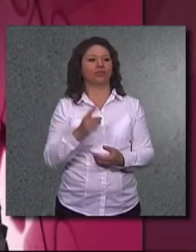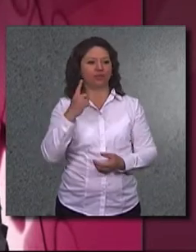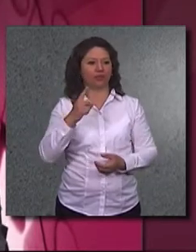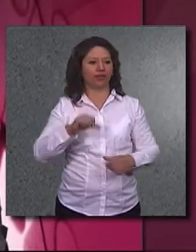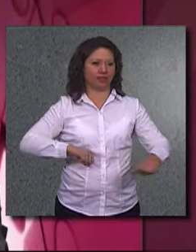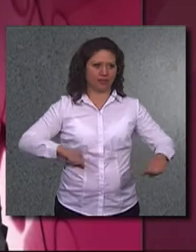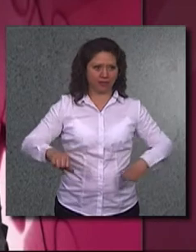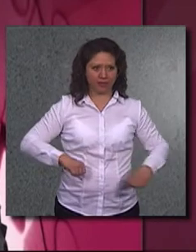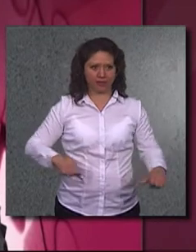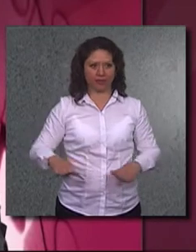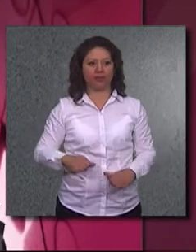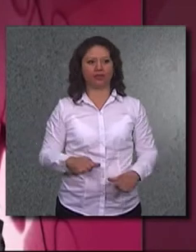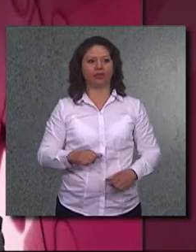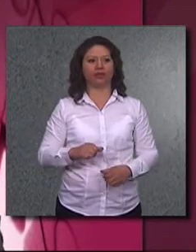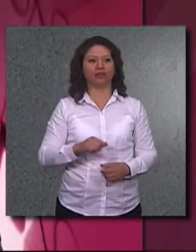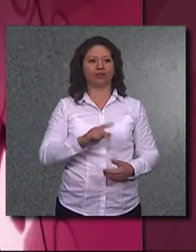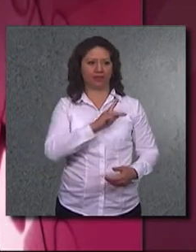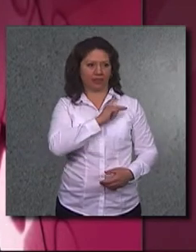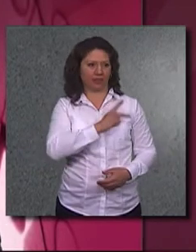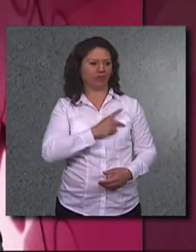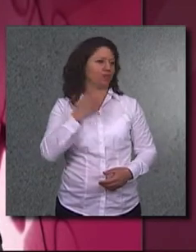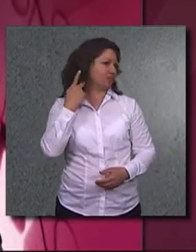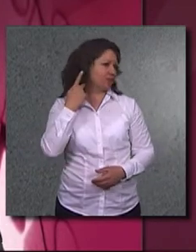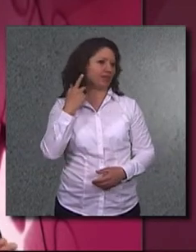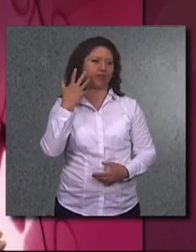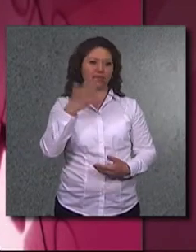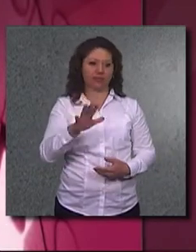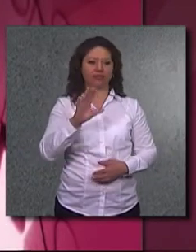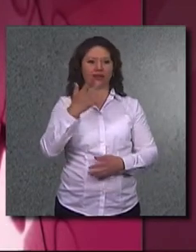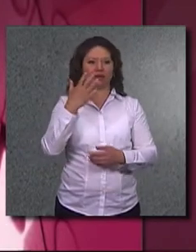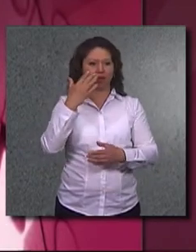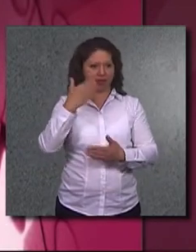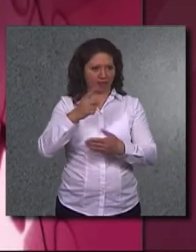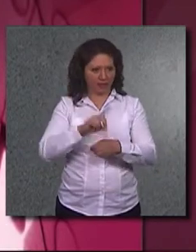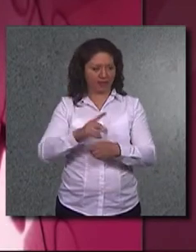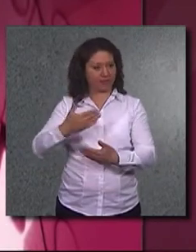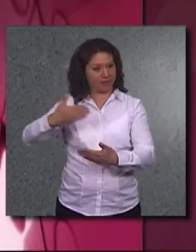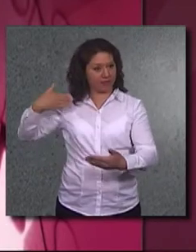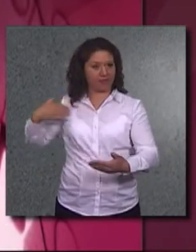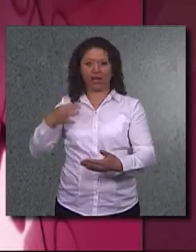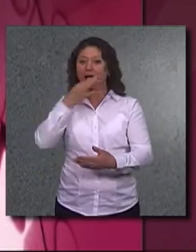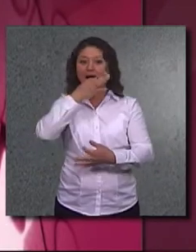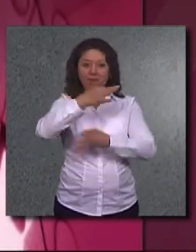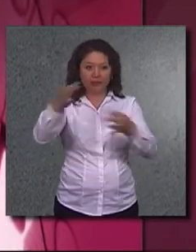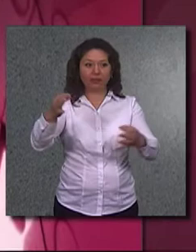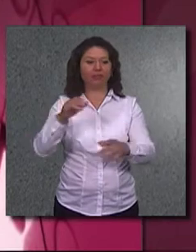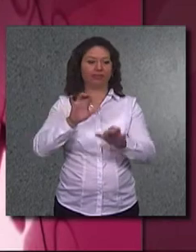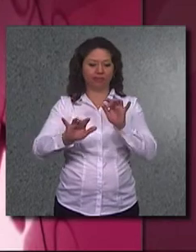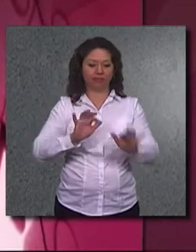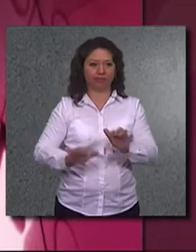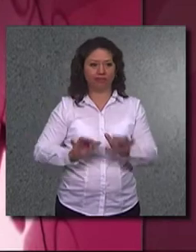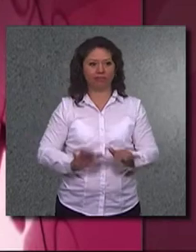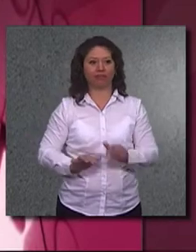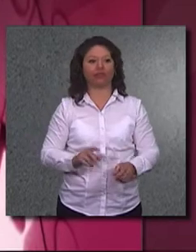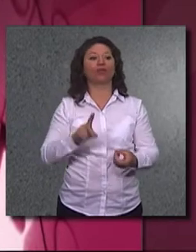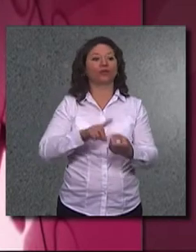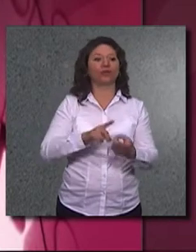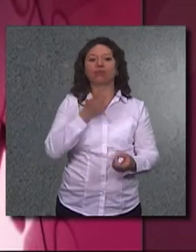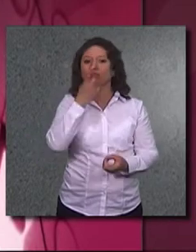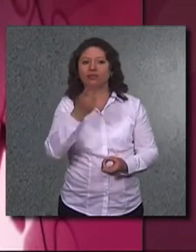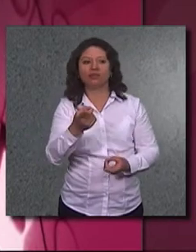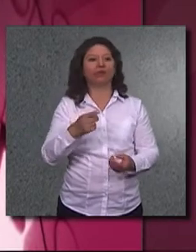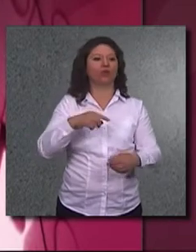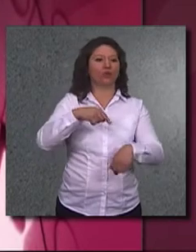actividad es decir el partido político con 10 días de anticipación envía a un escrito donde